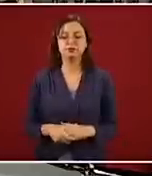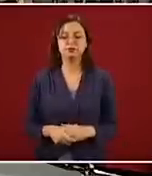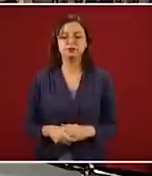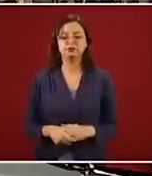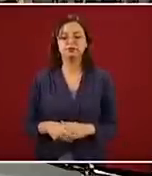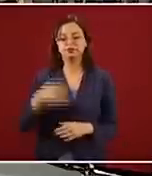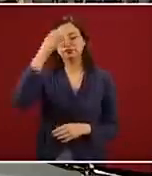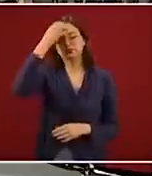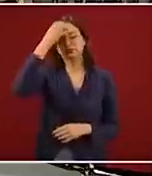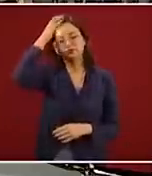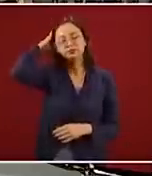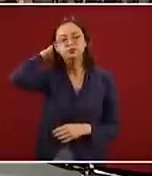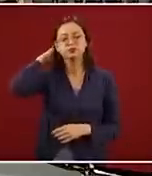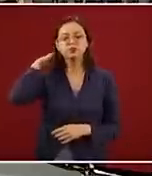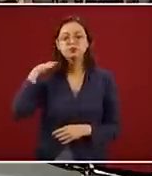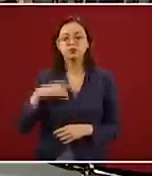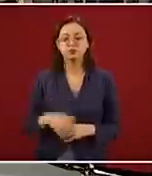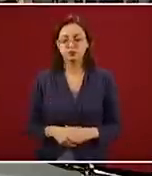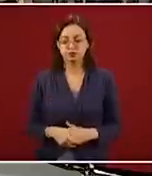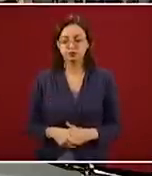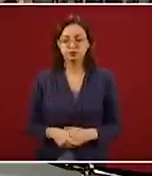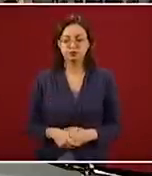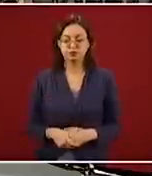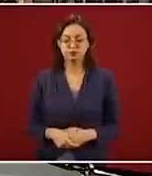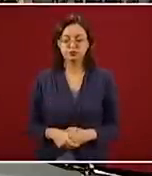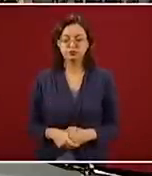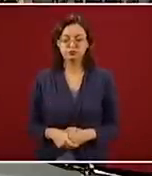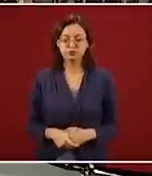compañera, la primera.